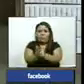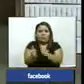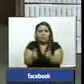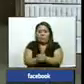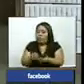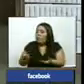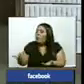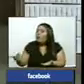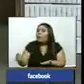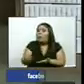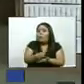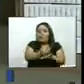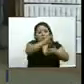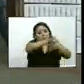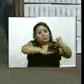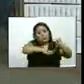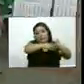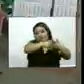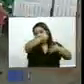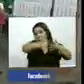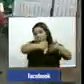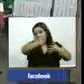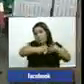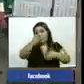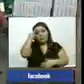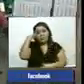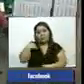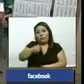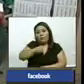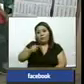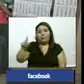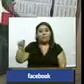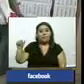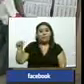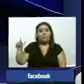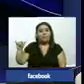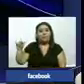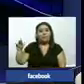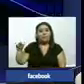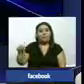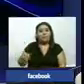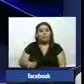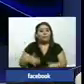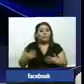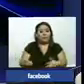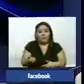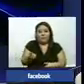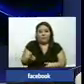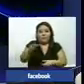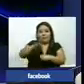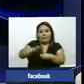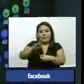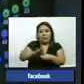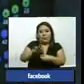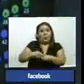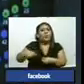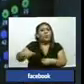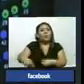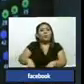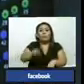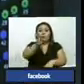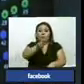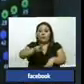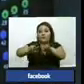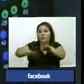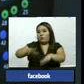conteo ni el calendario. Tatiana Funes, Noticiero Hechos. Y los próximos comicios serán el 28 de